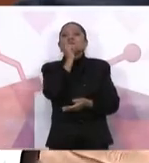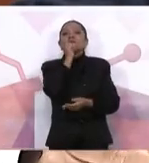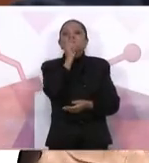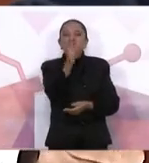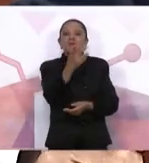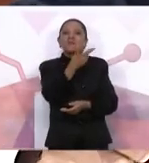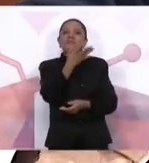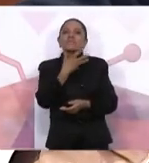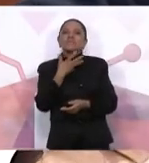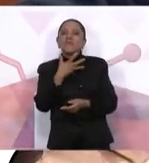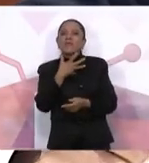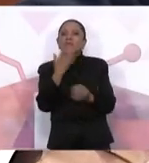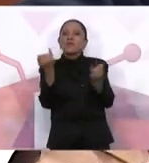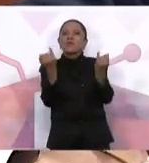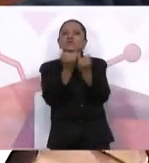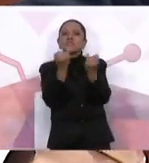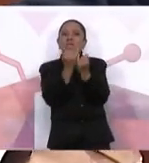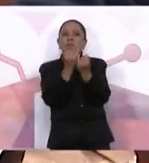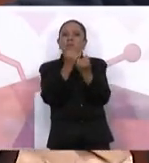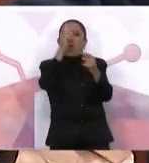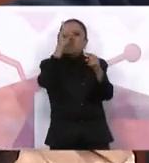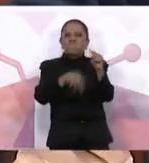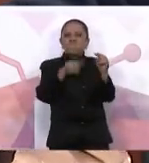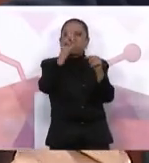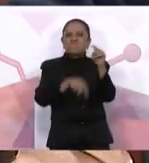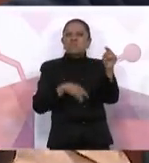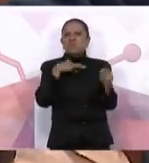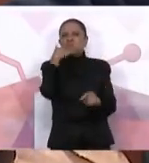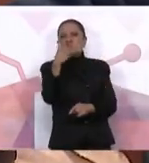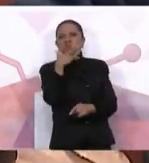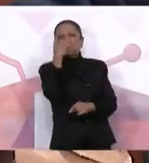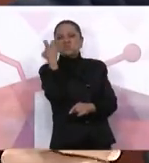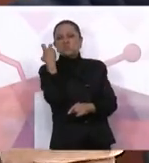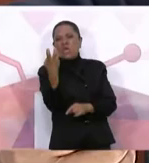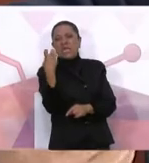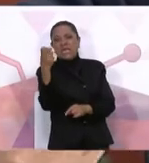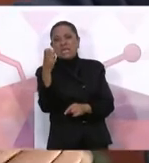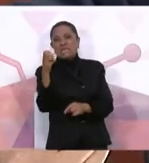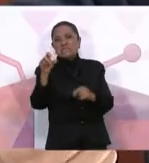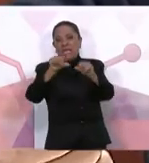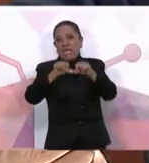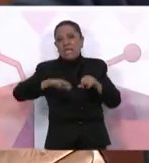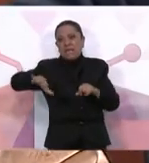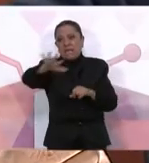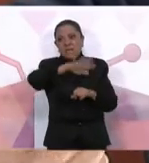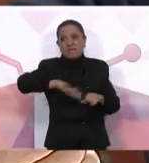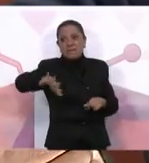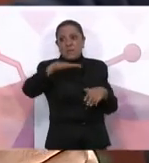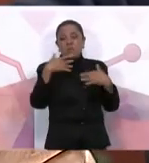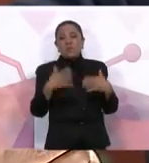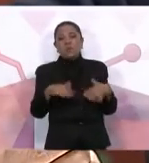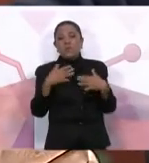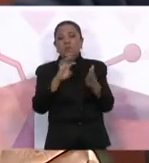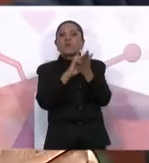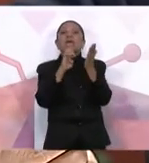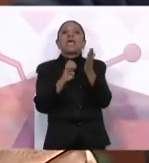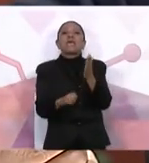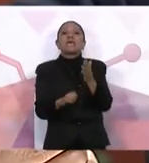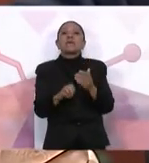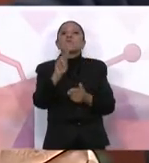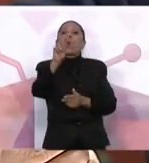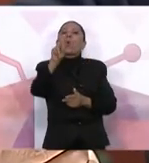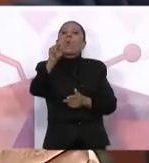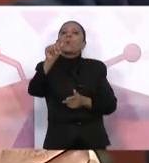de lleno la corrupción que hay en este campo verdad por ejemplo la pac la unidad de